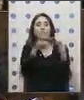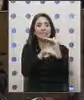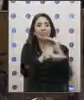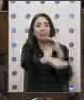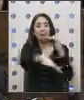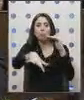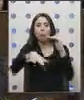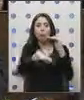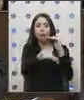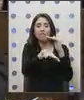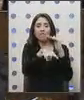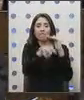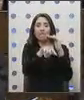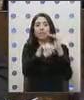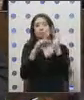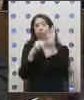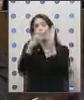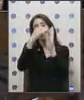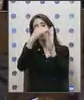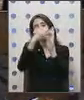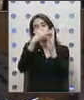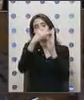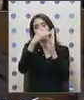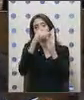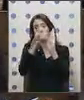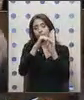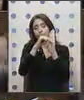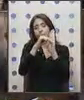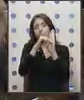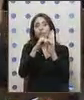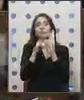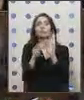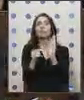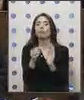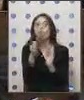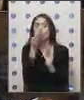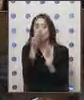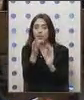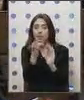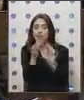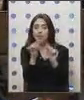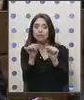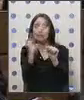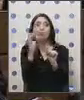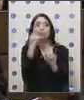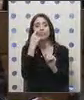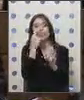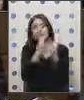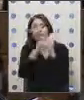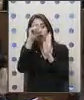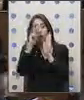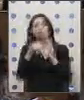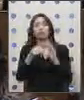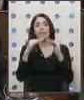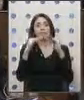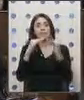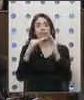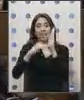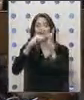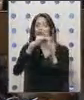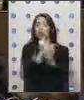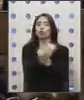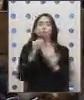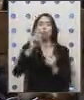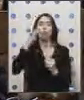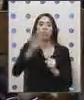precisamente dentro de esta propiedad indicada y reconocida como inembargable. Pero, señor